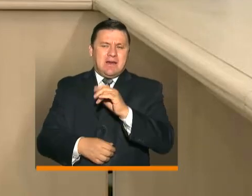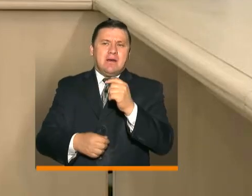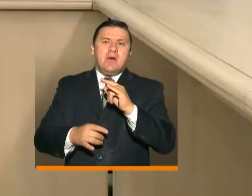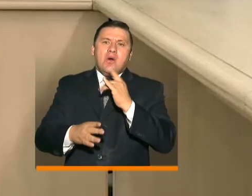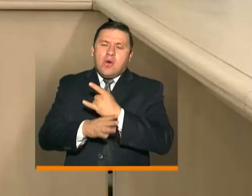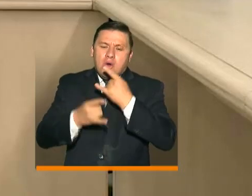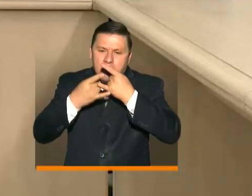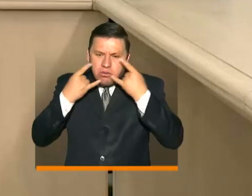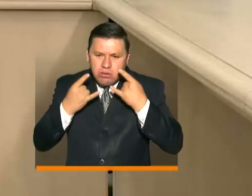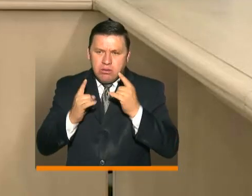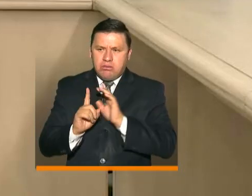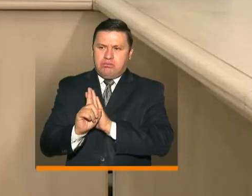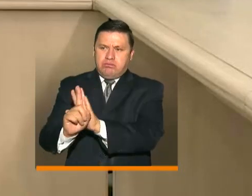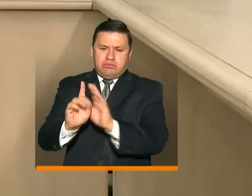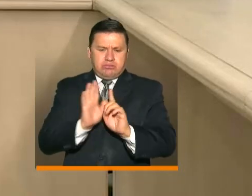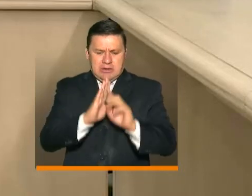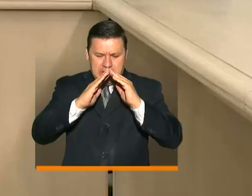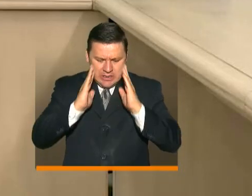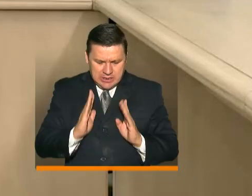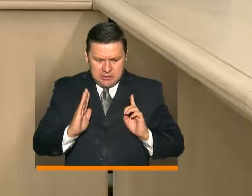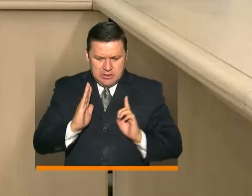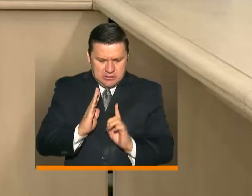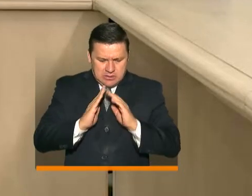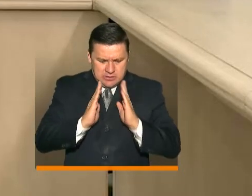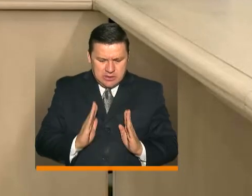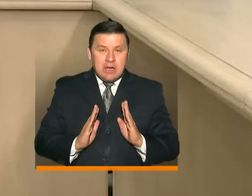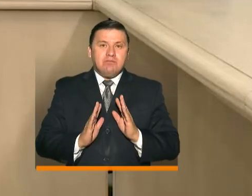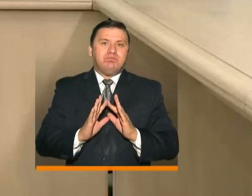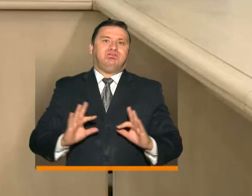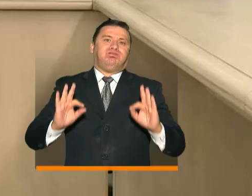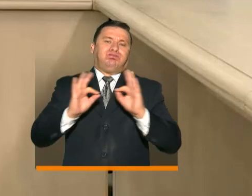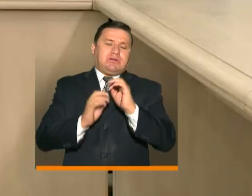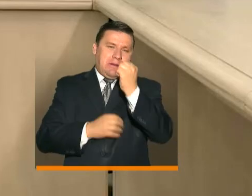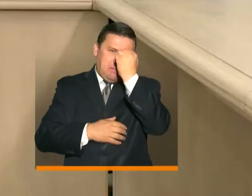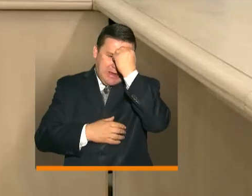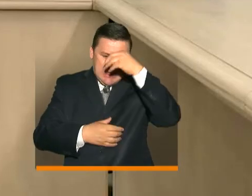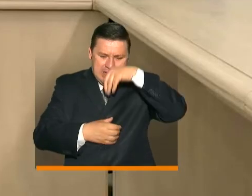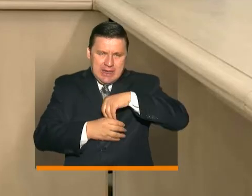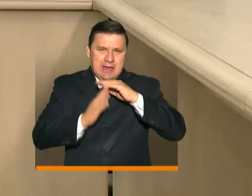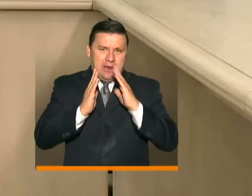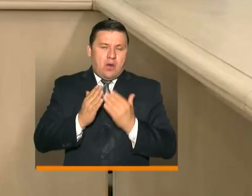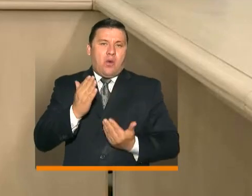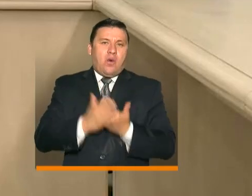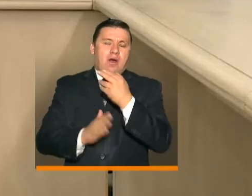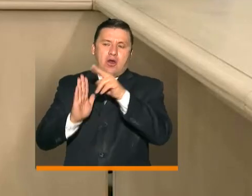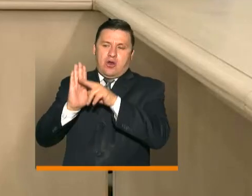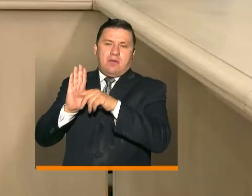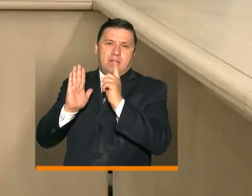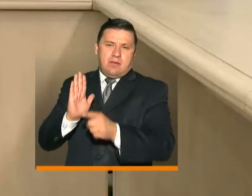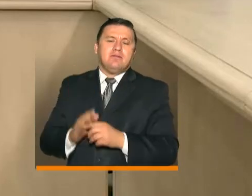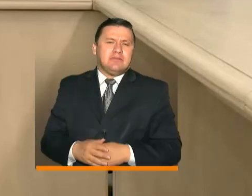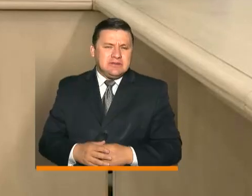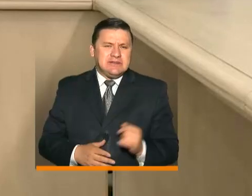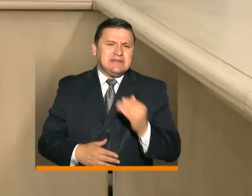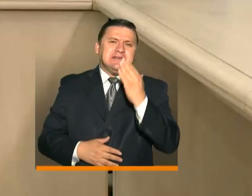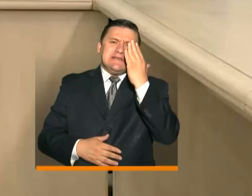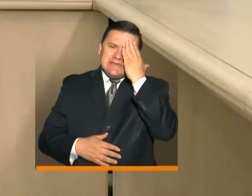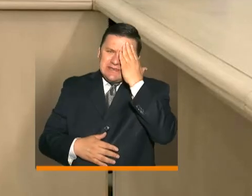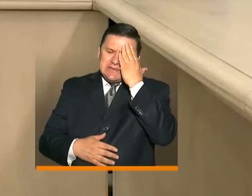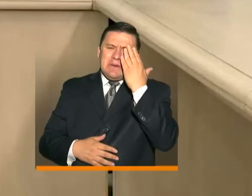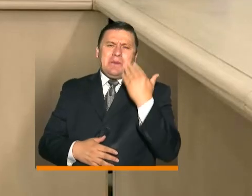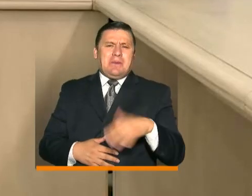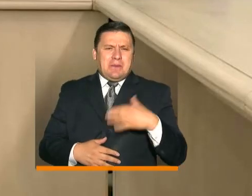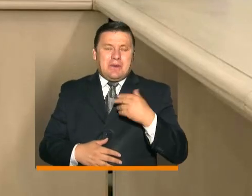tapabocas, el aislamiento y la educación es un pilar fundamental para la nueva normalidad. Hemos abierto